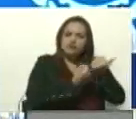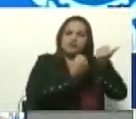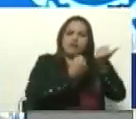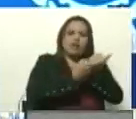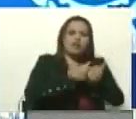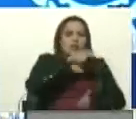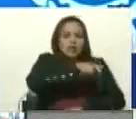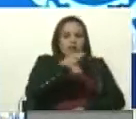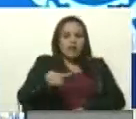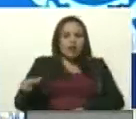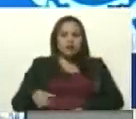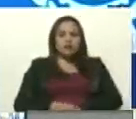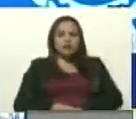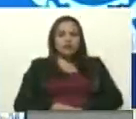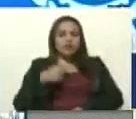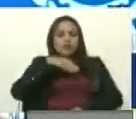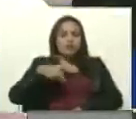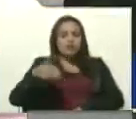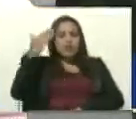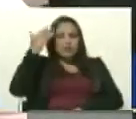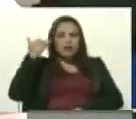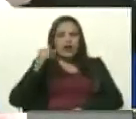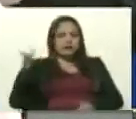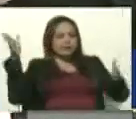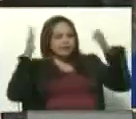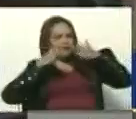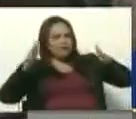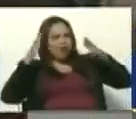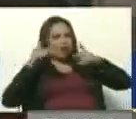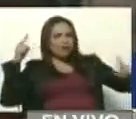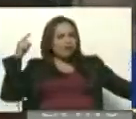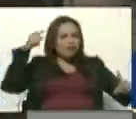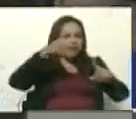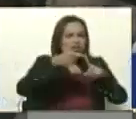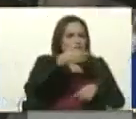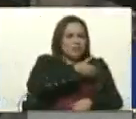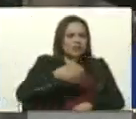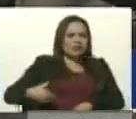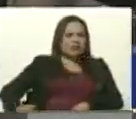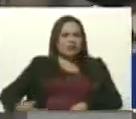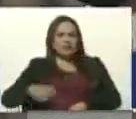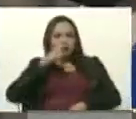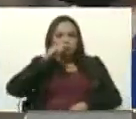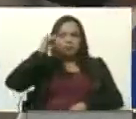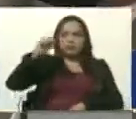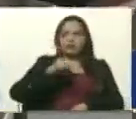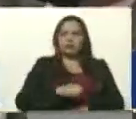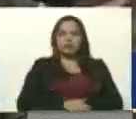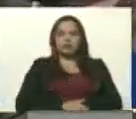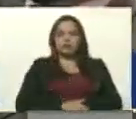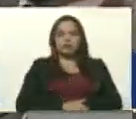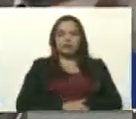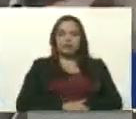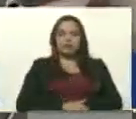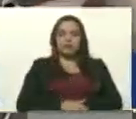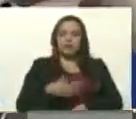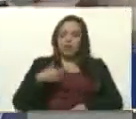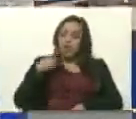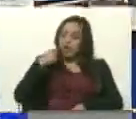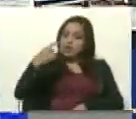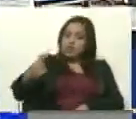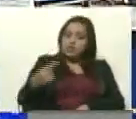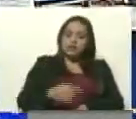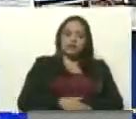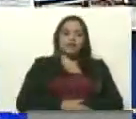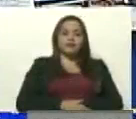que es una instrucción directa del presidente de la República. Y yo decía que las